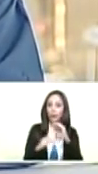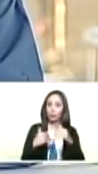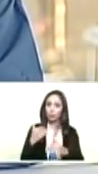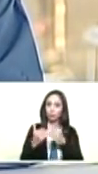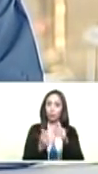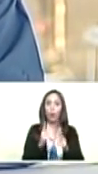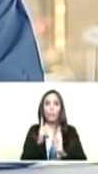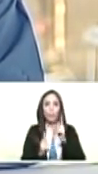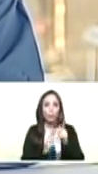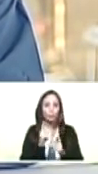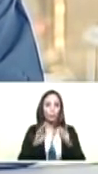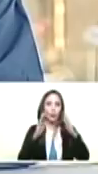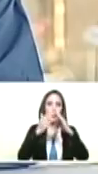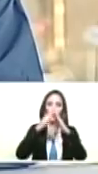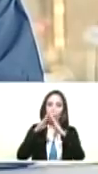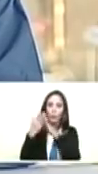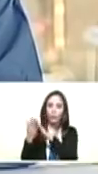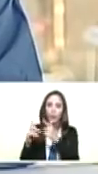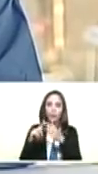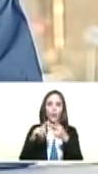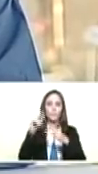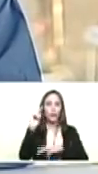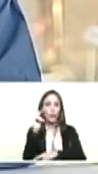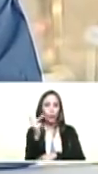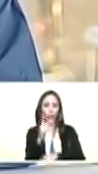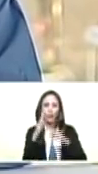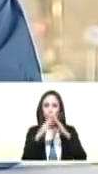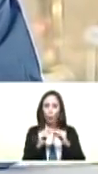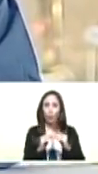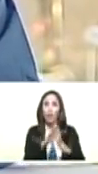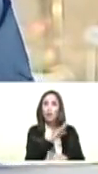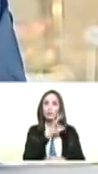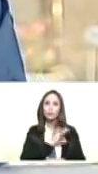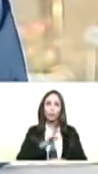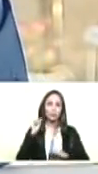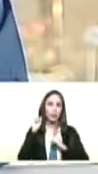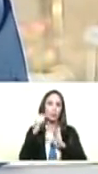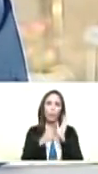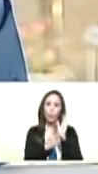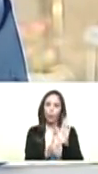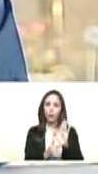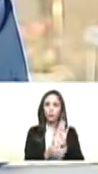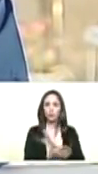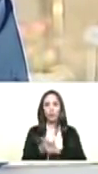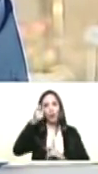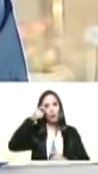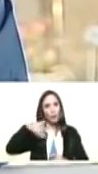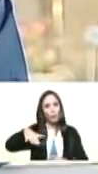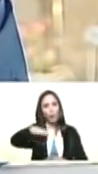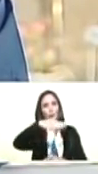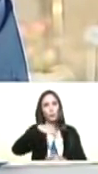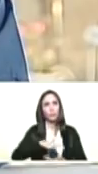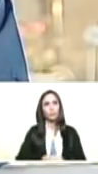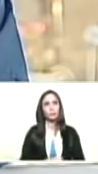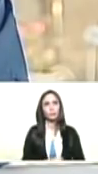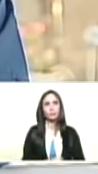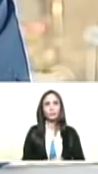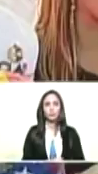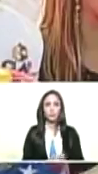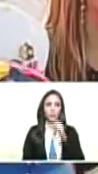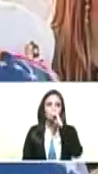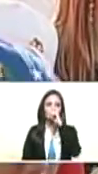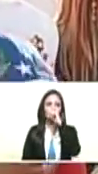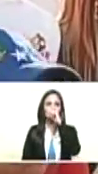desde lo comunal, desde lo popular, desde el socialismo real del pueblo, desde el socialismo bolivariano